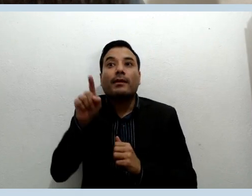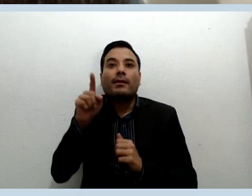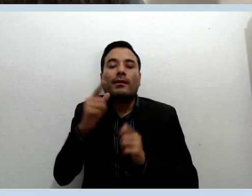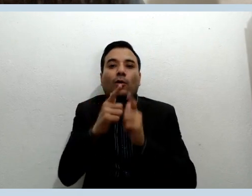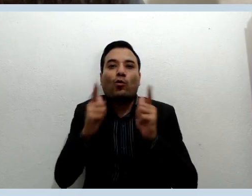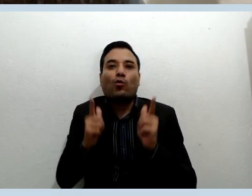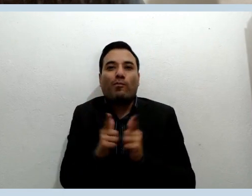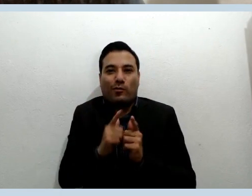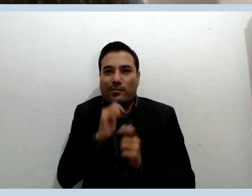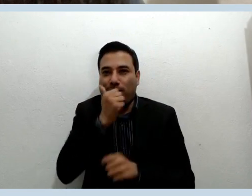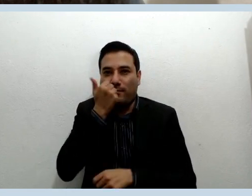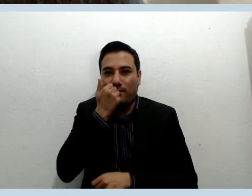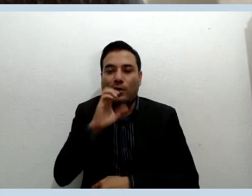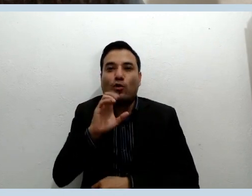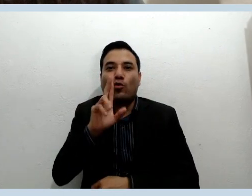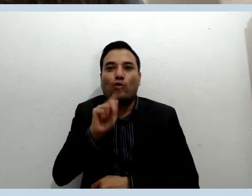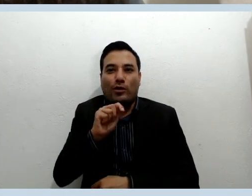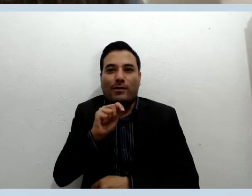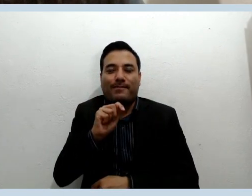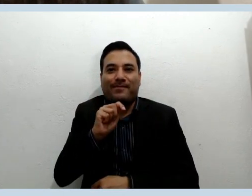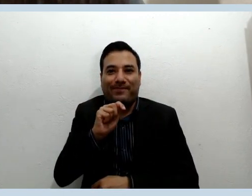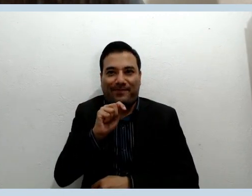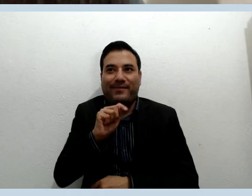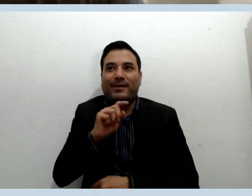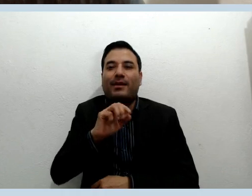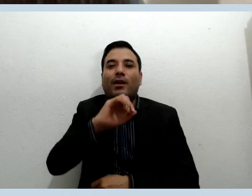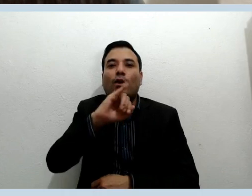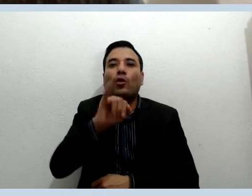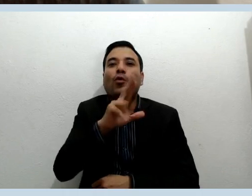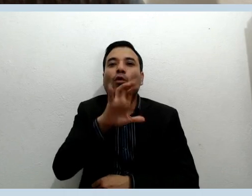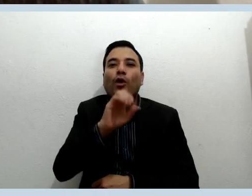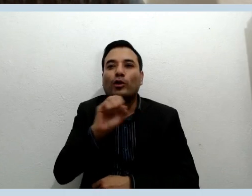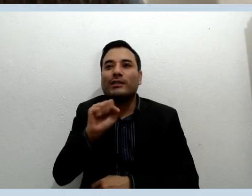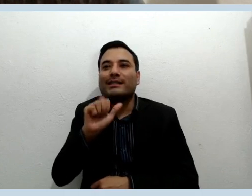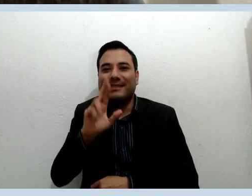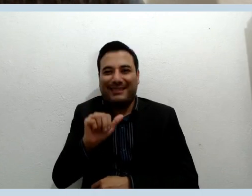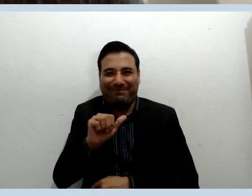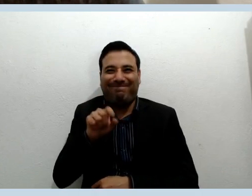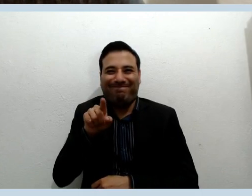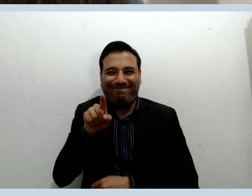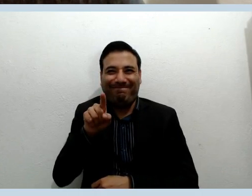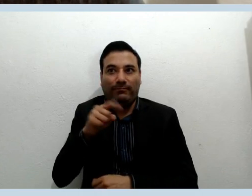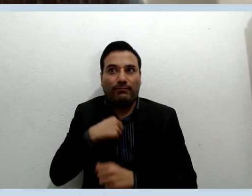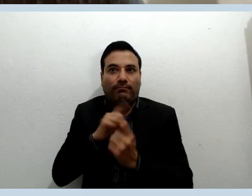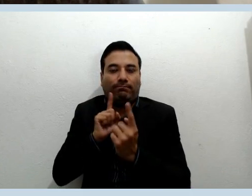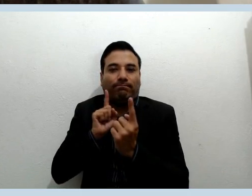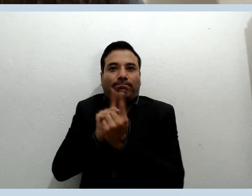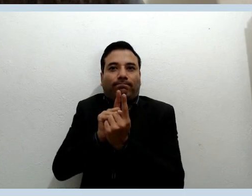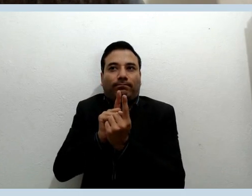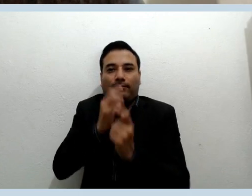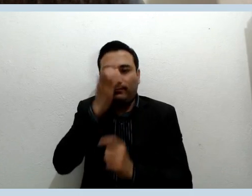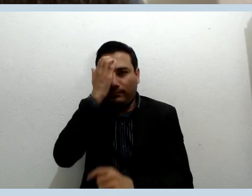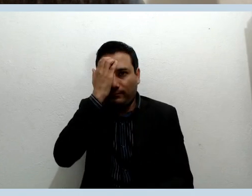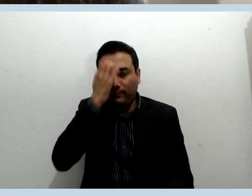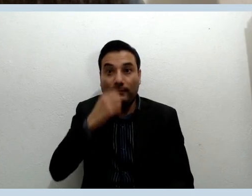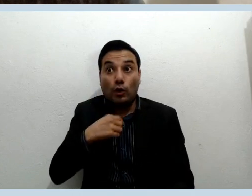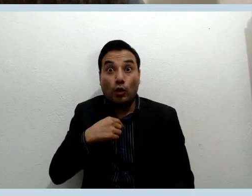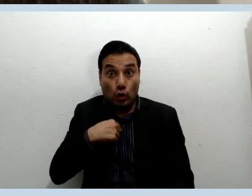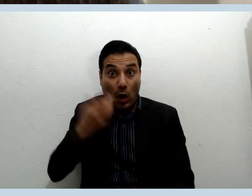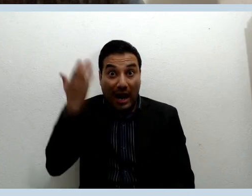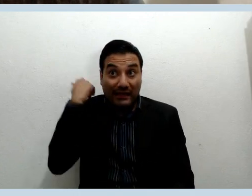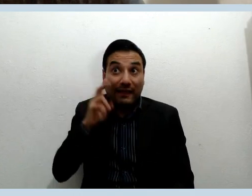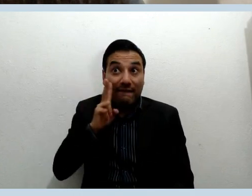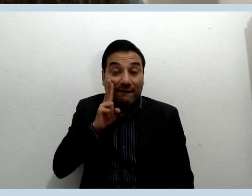de Julio Pau y Sara porque yo jamás había visto un montaje del Cut